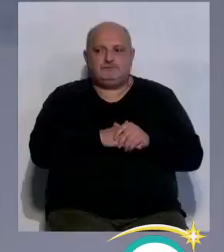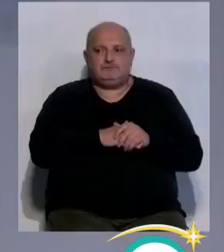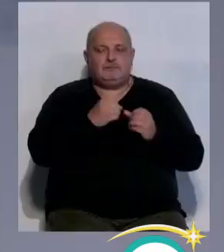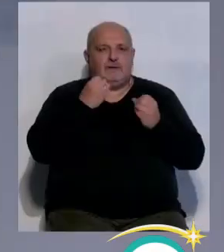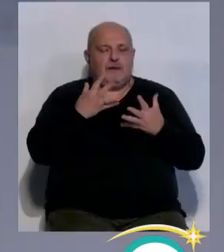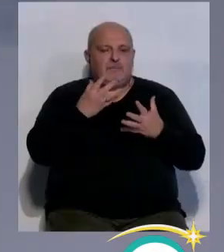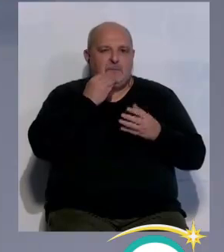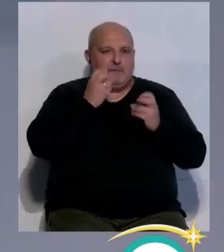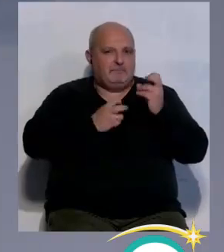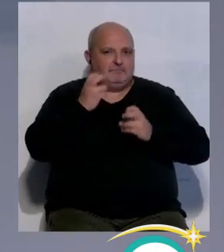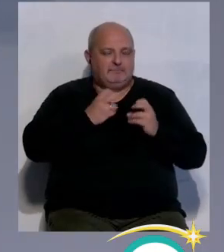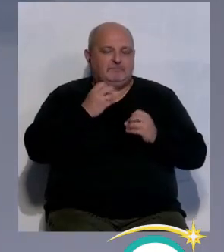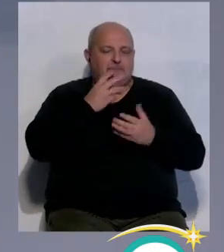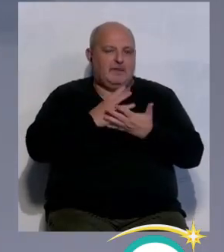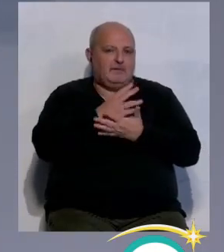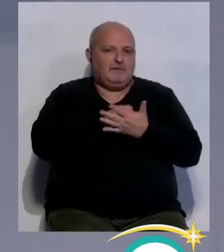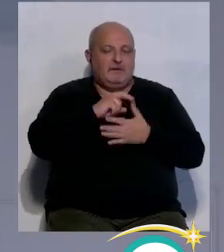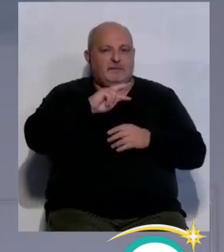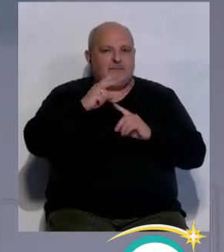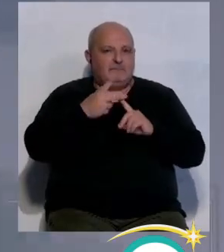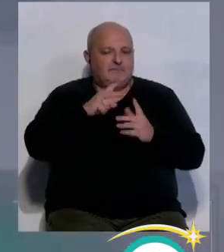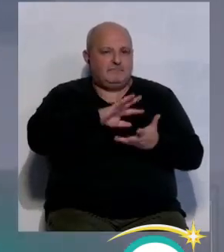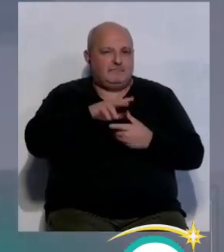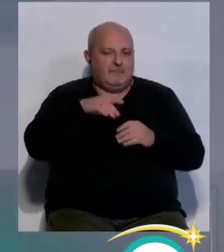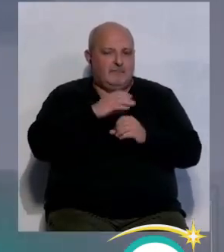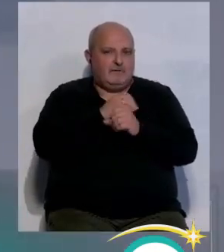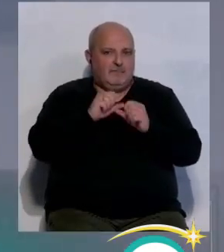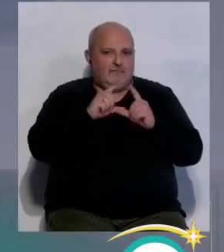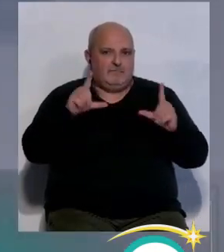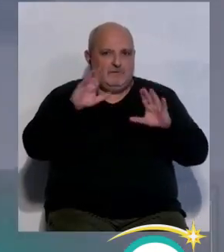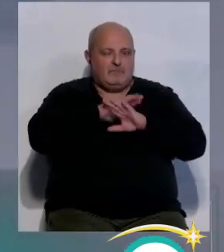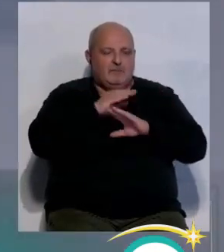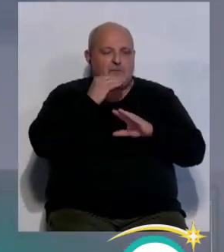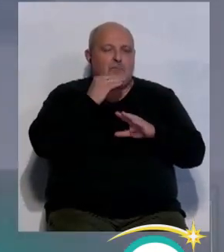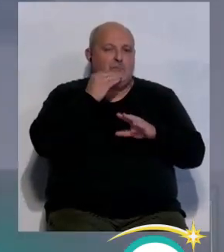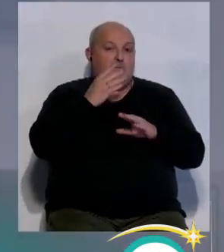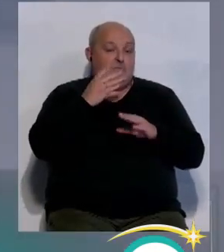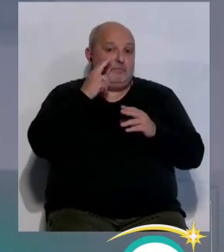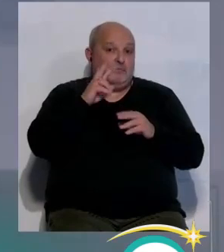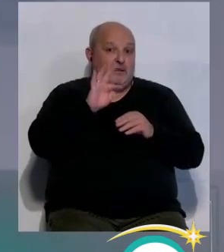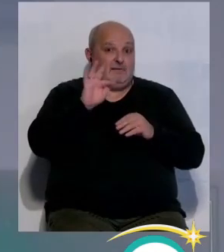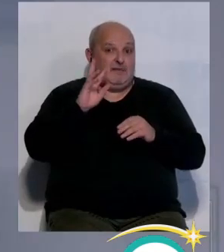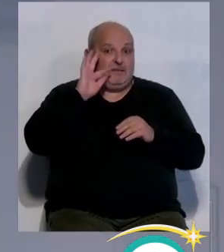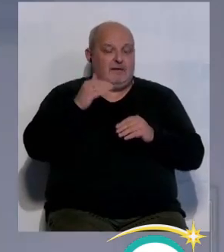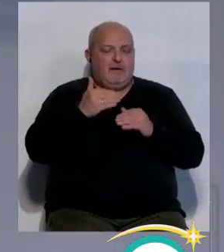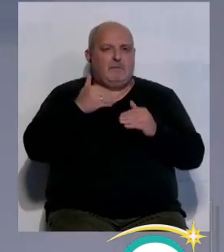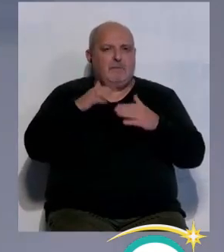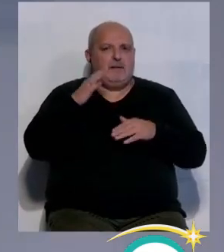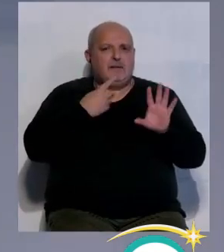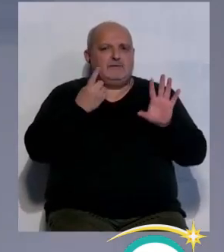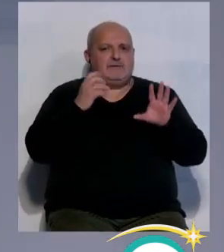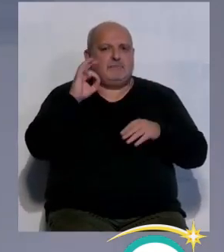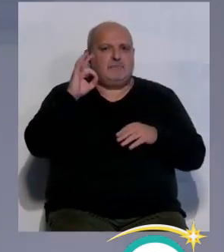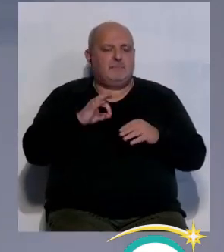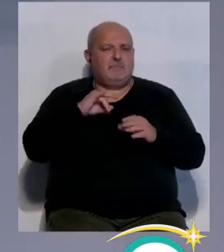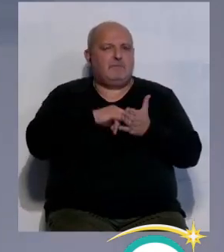¿Qué tal? ¿Cómo están? Bienvenidos, bienvenidas a la segunda edición de nuestros servicios informativos. Lo han visto en el avance. Más del